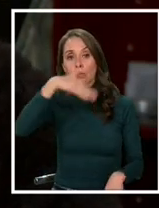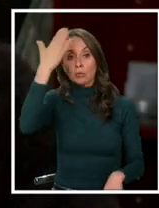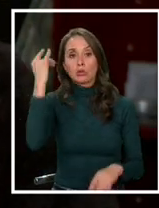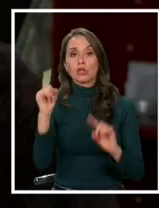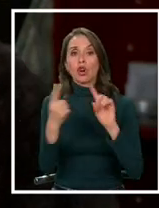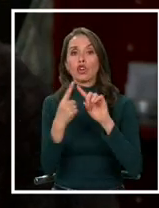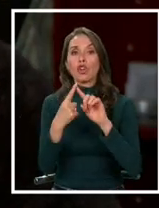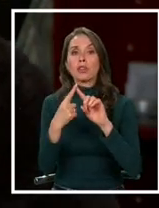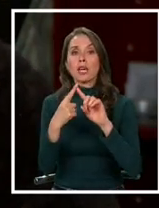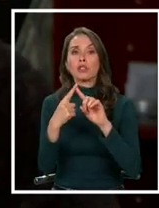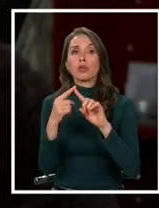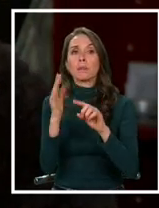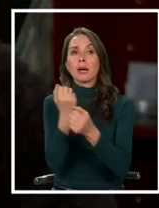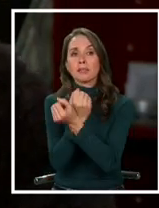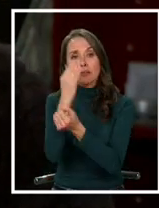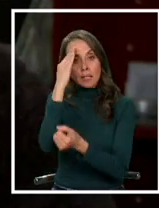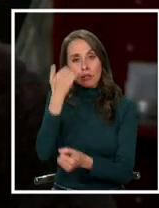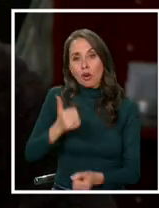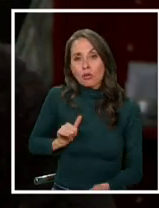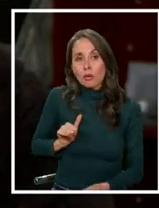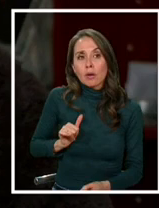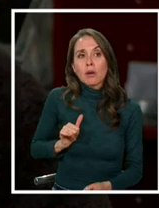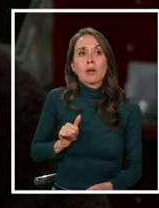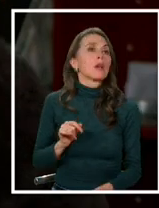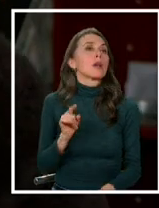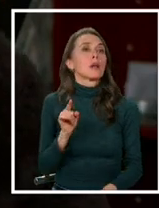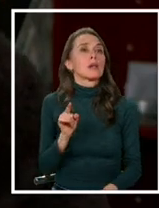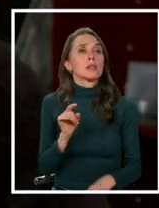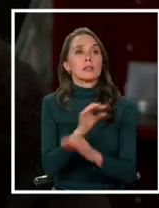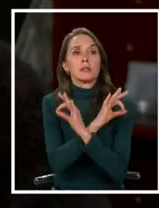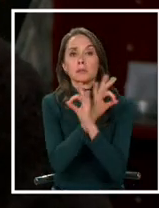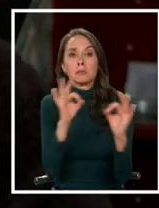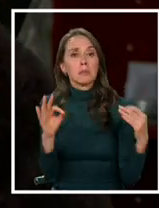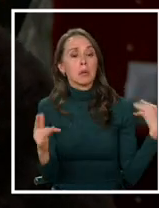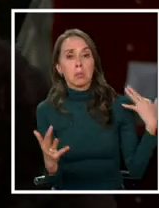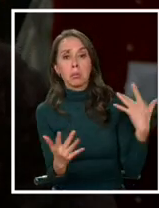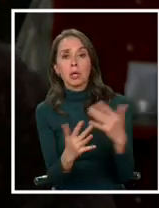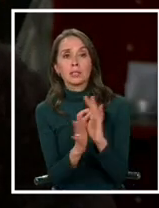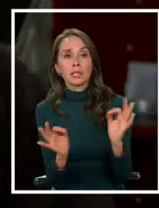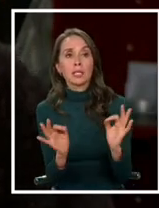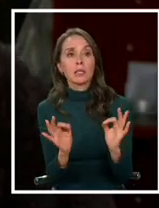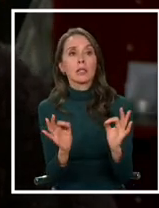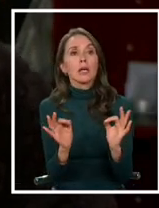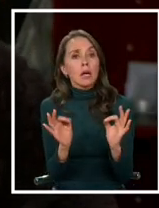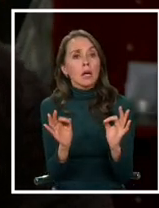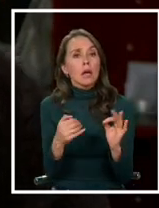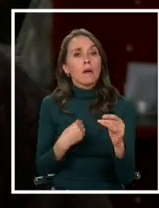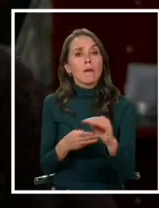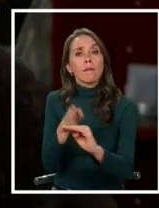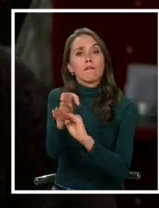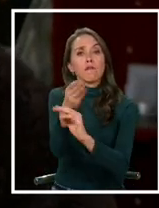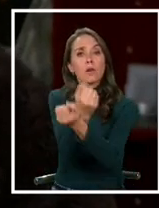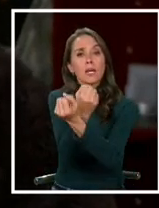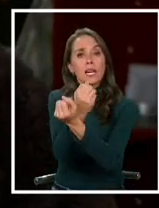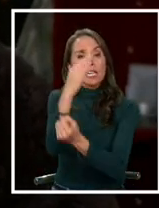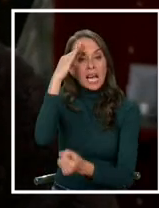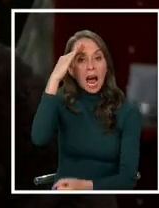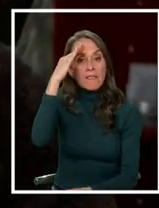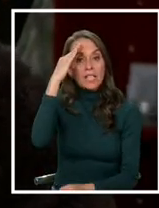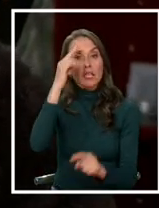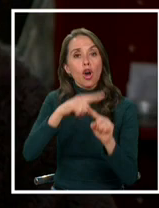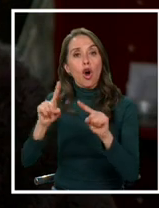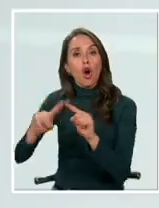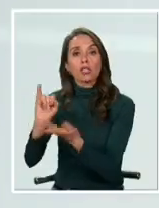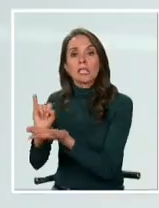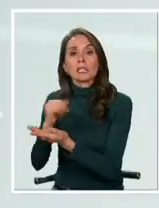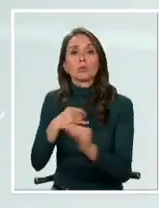con ellos mucho tiempo perdimos contacto le pedíamos pero no tuvimos más entonces por eso tuvimos que acudir a carabineros y a otras